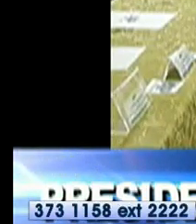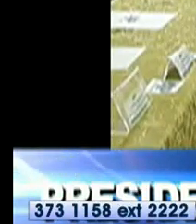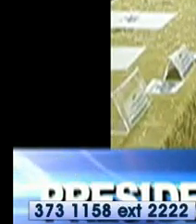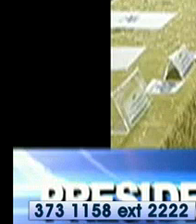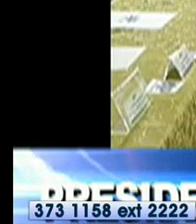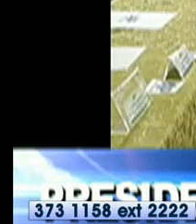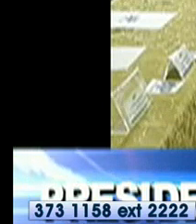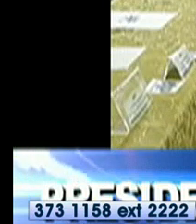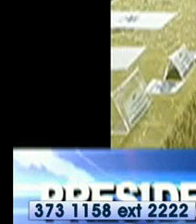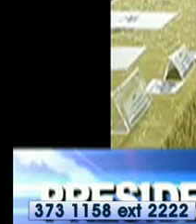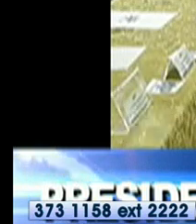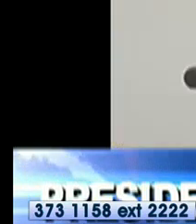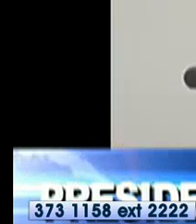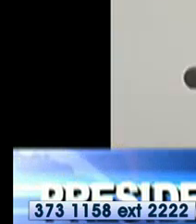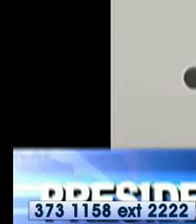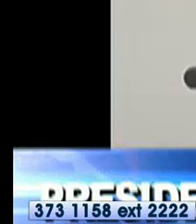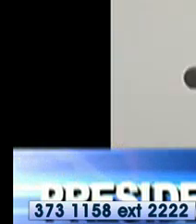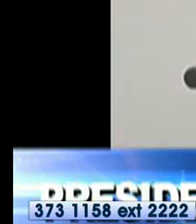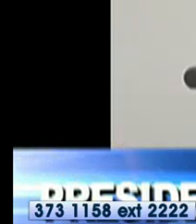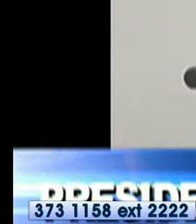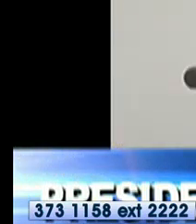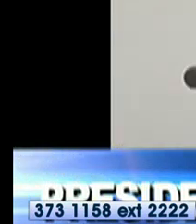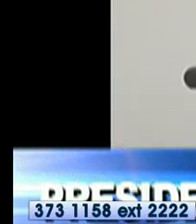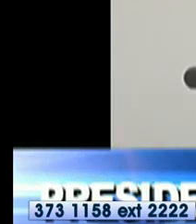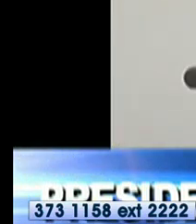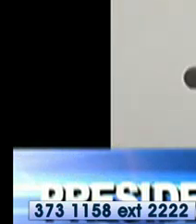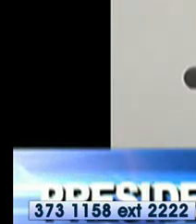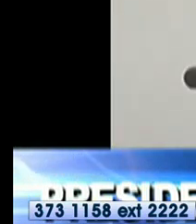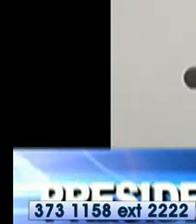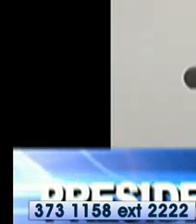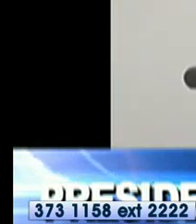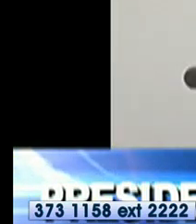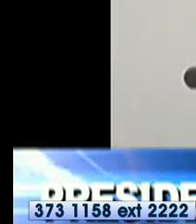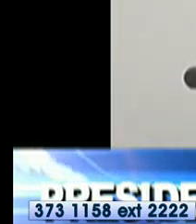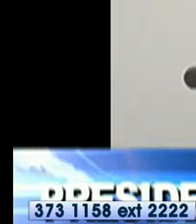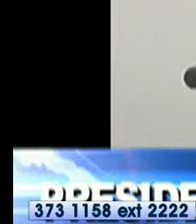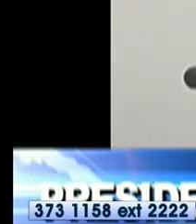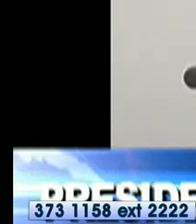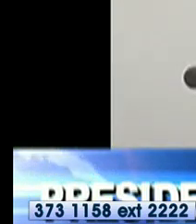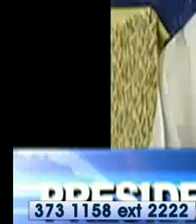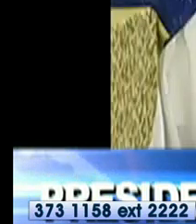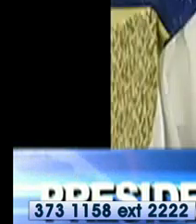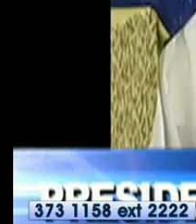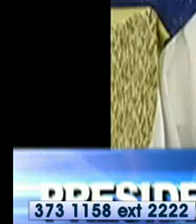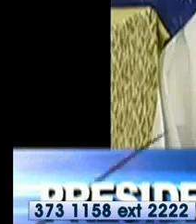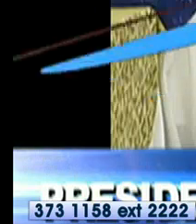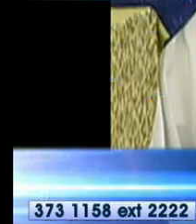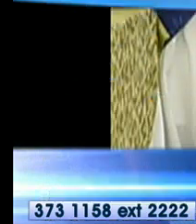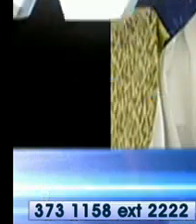Mañana se reunirá con los alcaldes Jaime Nebot y Mauricio Roda.